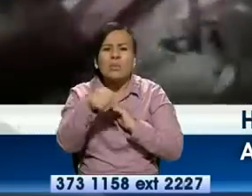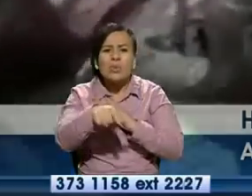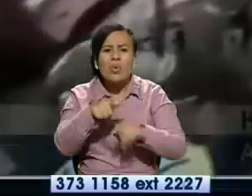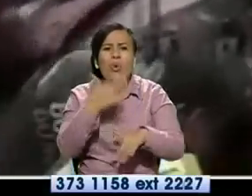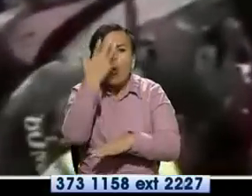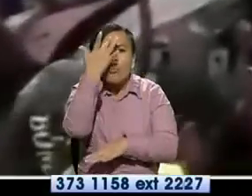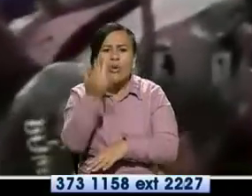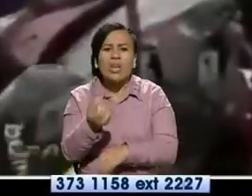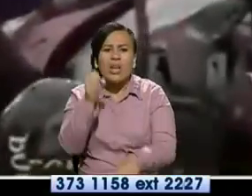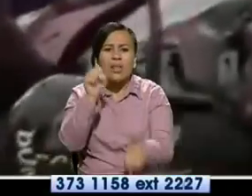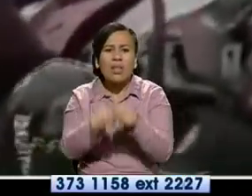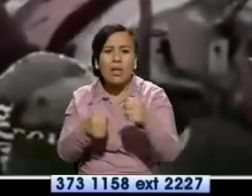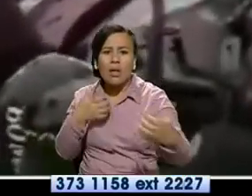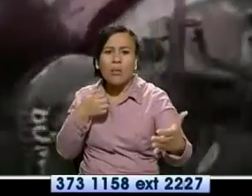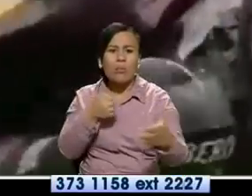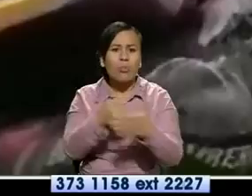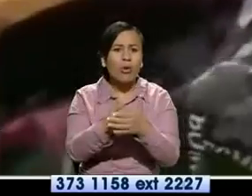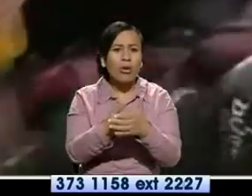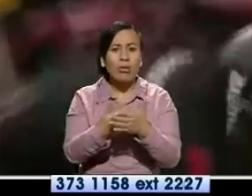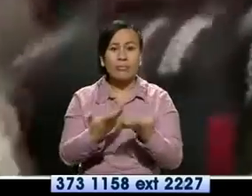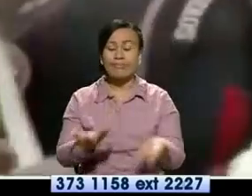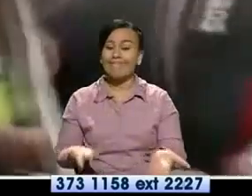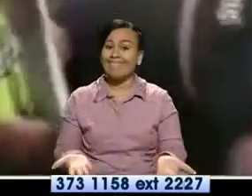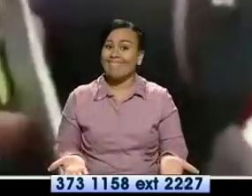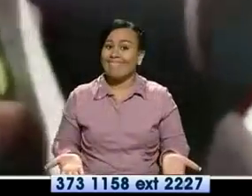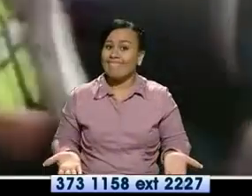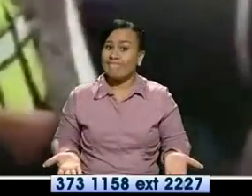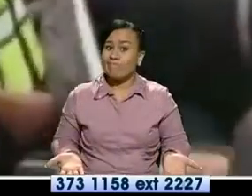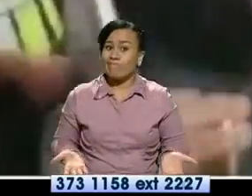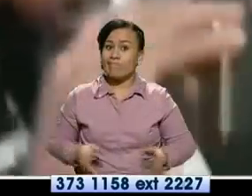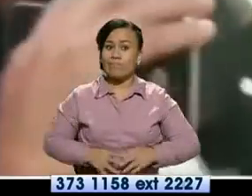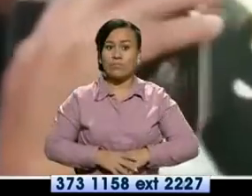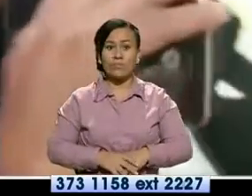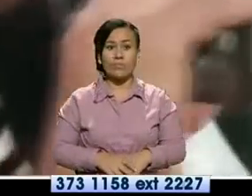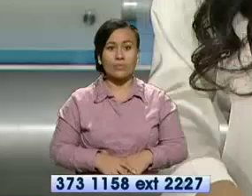hechos. Informó José Morales.